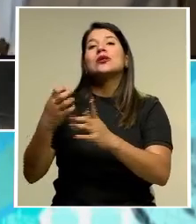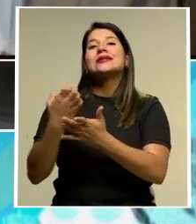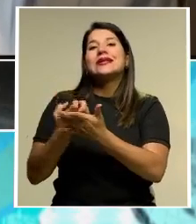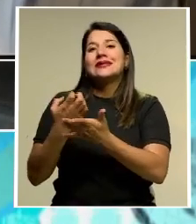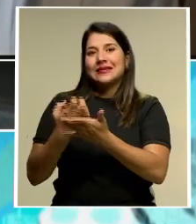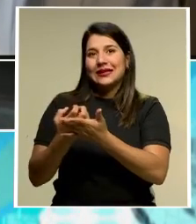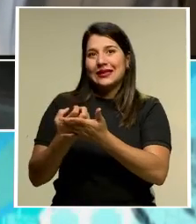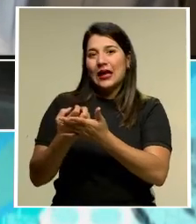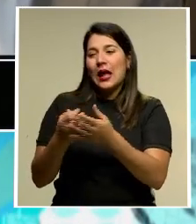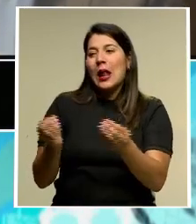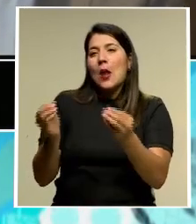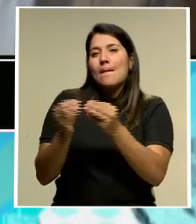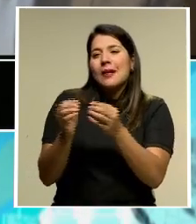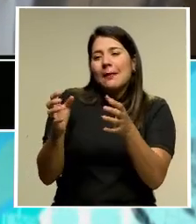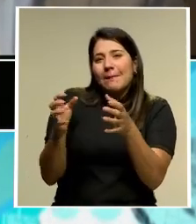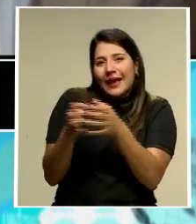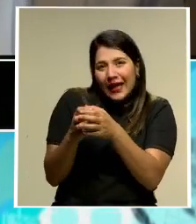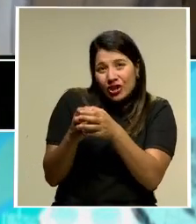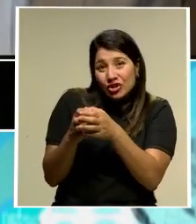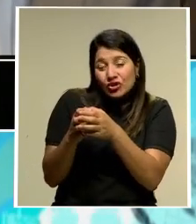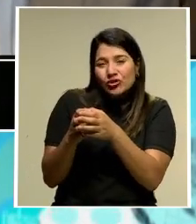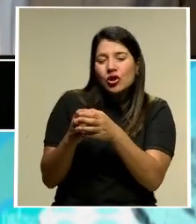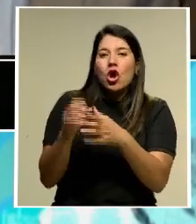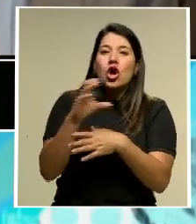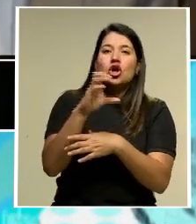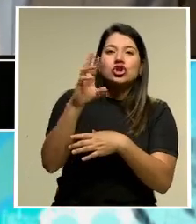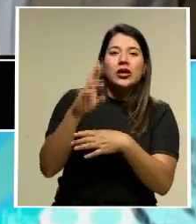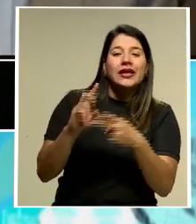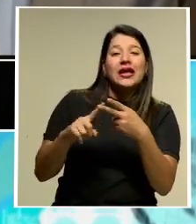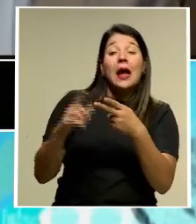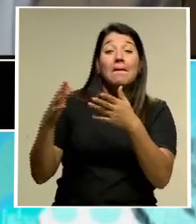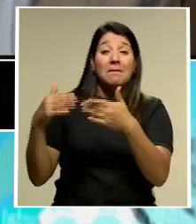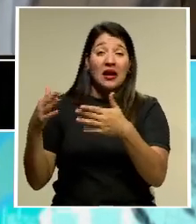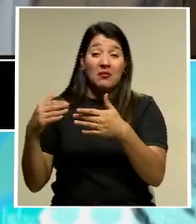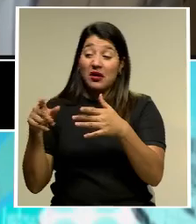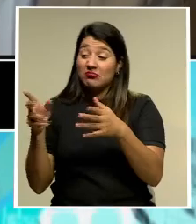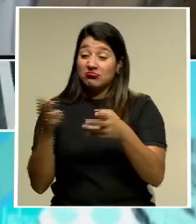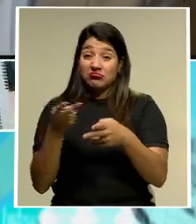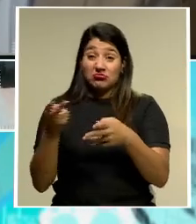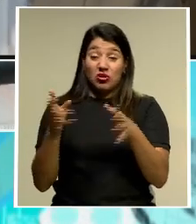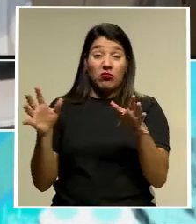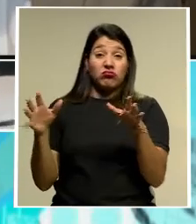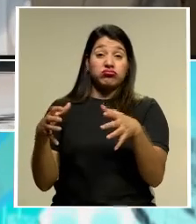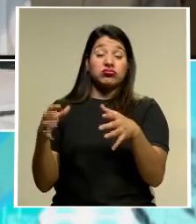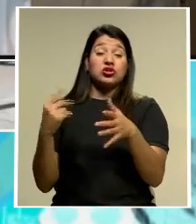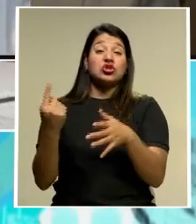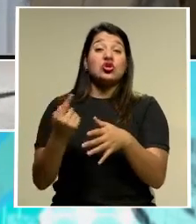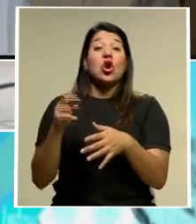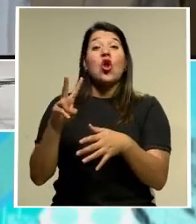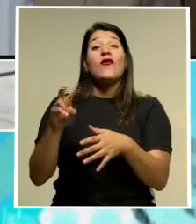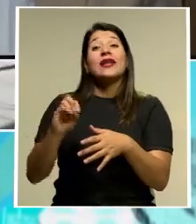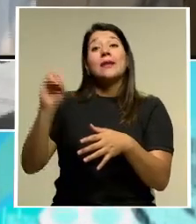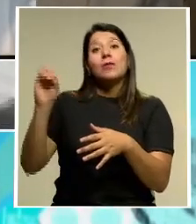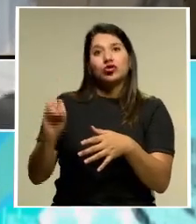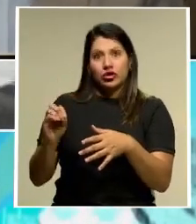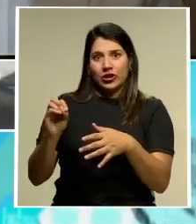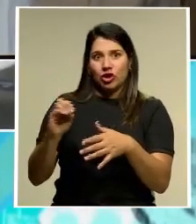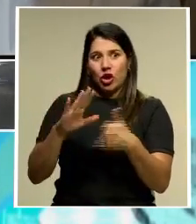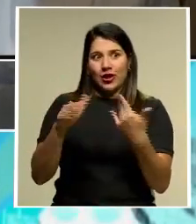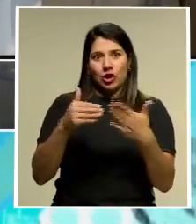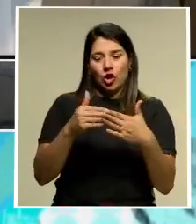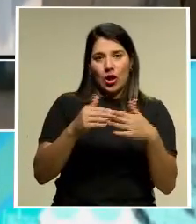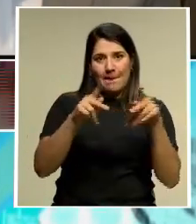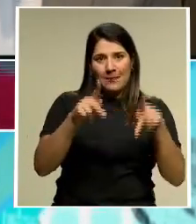son los más pequeños, Costa Rica y Panamá. Entre los dos apenas representan el 20% de la población centroamericana, del